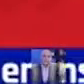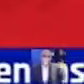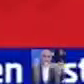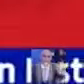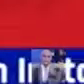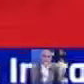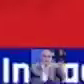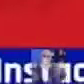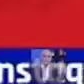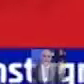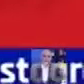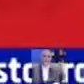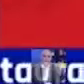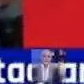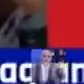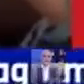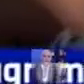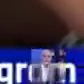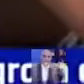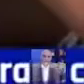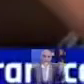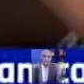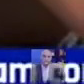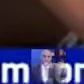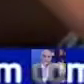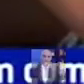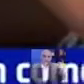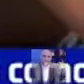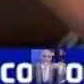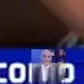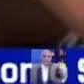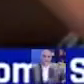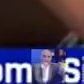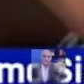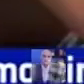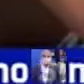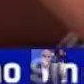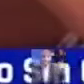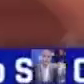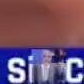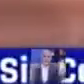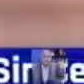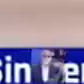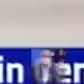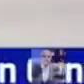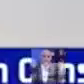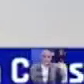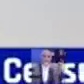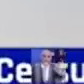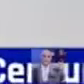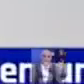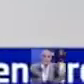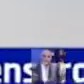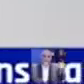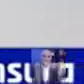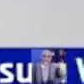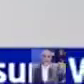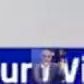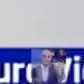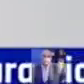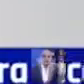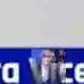los Slim, con los X González incluso, y les explicó durante 2